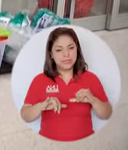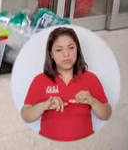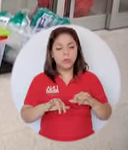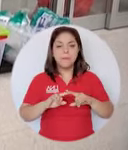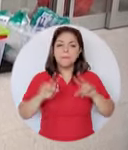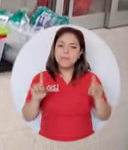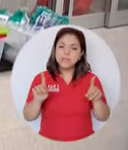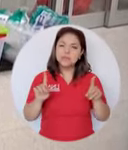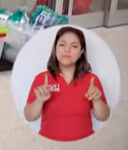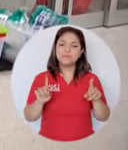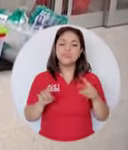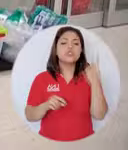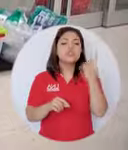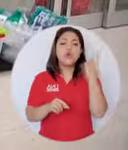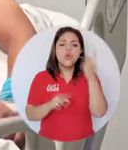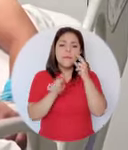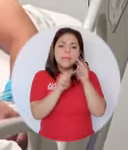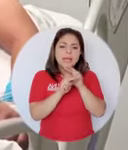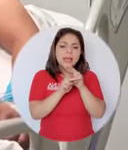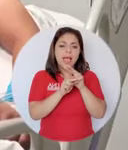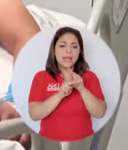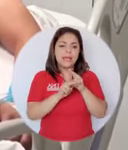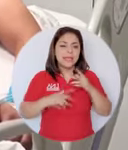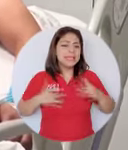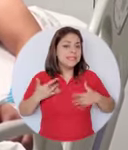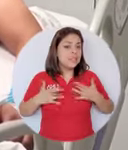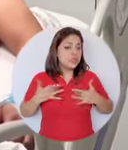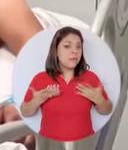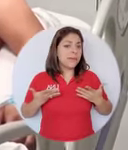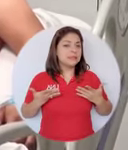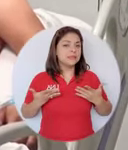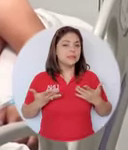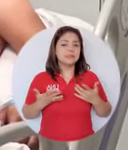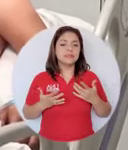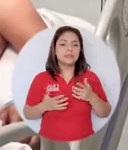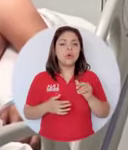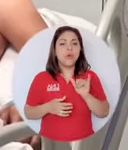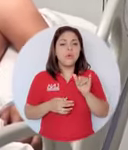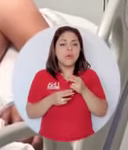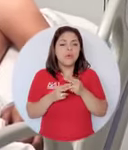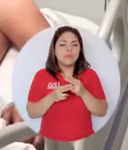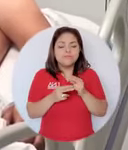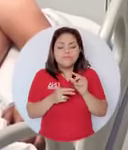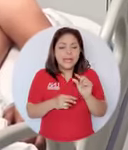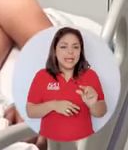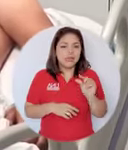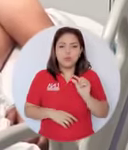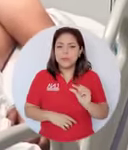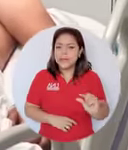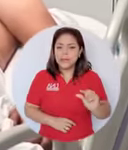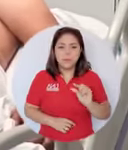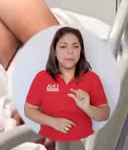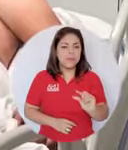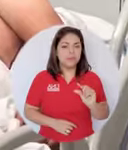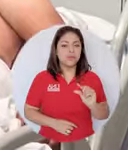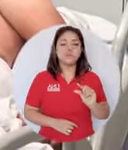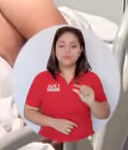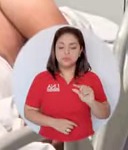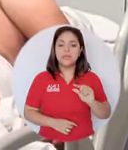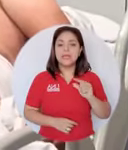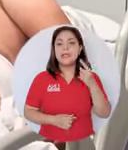organismo. Pero debería ser básicamente la vigilancia de que los síntomas se mantengan en síntomas leves y que esos